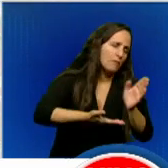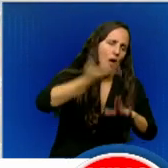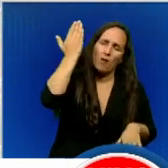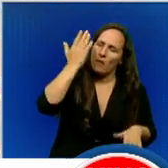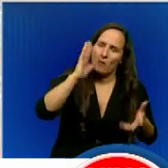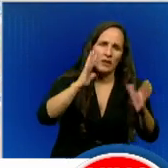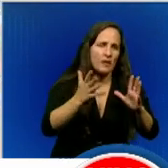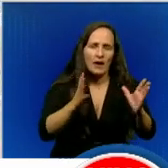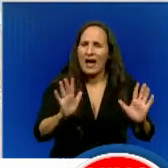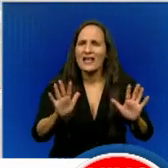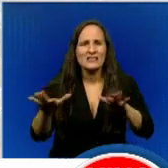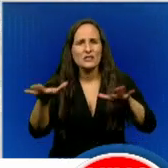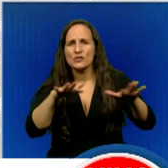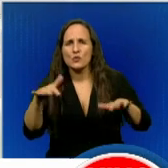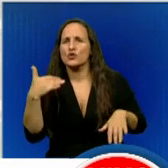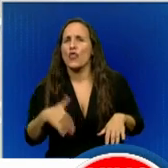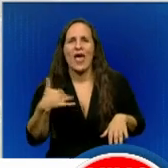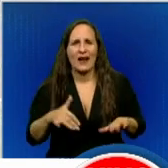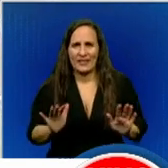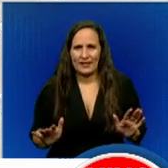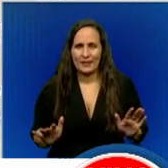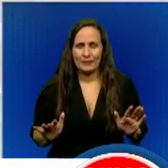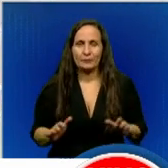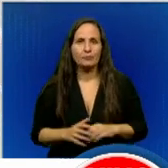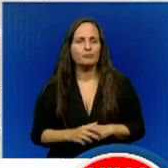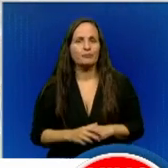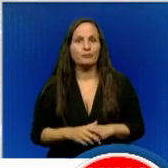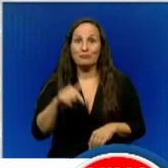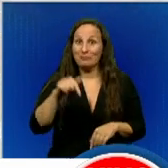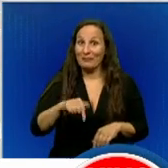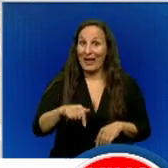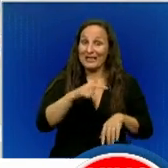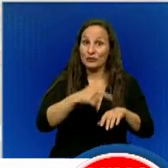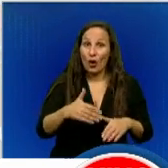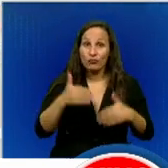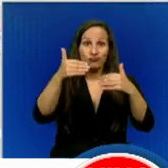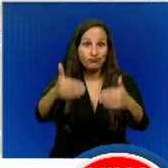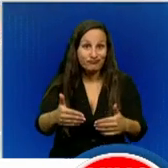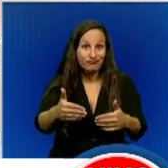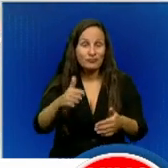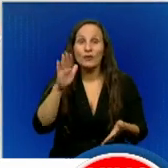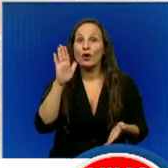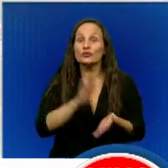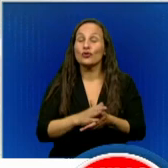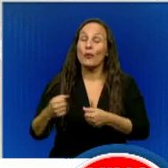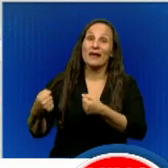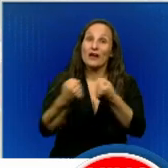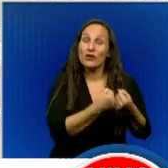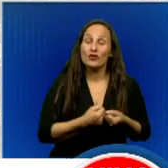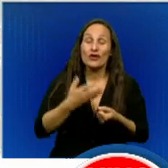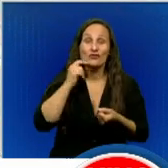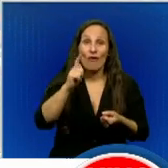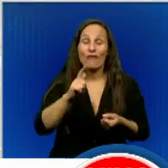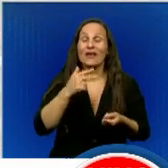esto lo que ha pasado en la argentina esta prórroga de la aplicación del consenso fiscal de